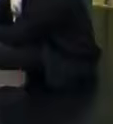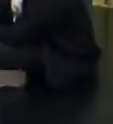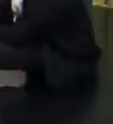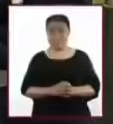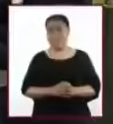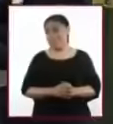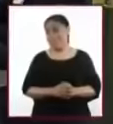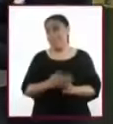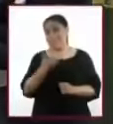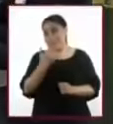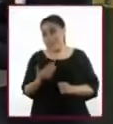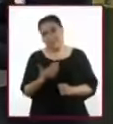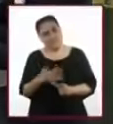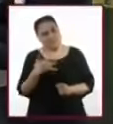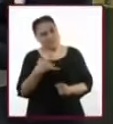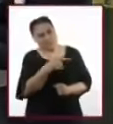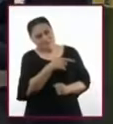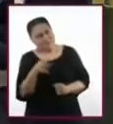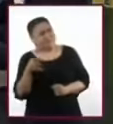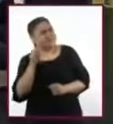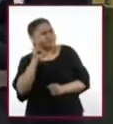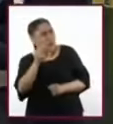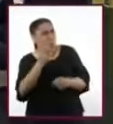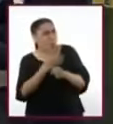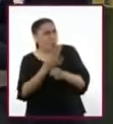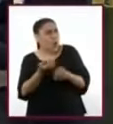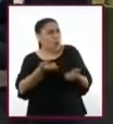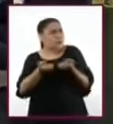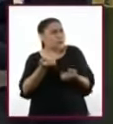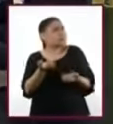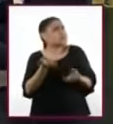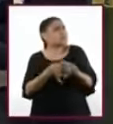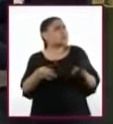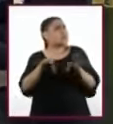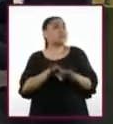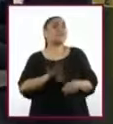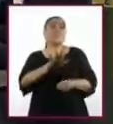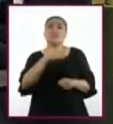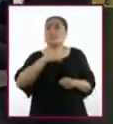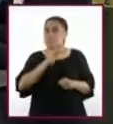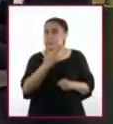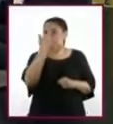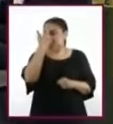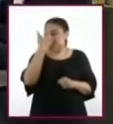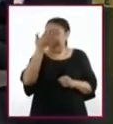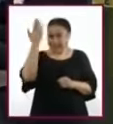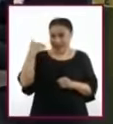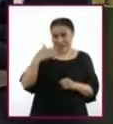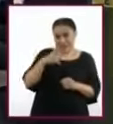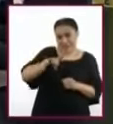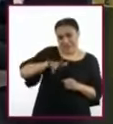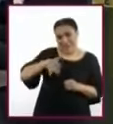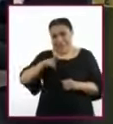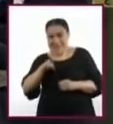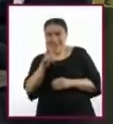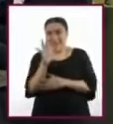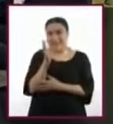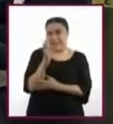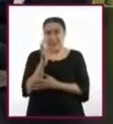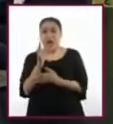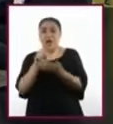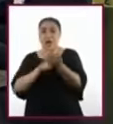Muy bien, chicos, ¿qué consideran que fue lo más relevante de este ejercicio? A mí me hizo recordar cuando manejamos los títeres, pues ya que al manipularlos parece que